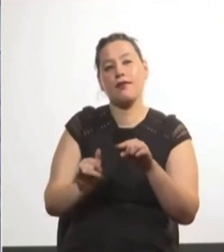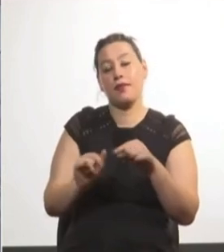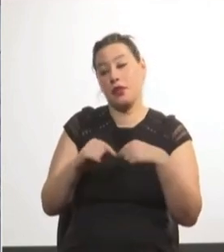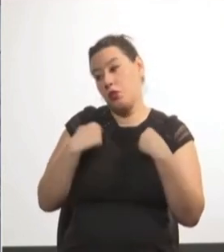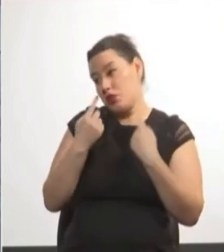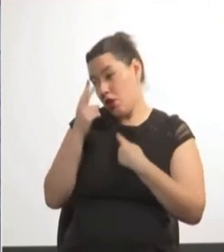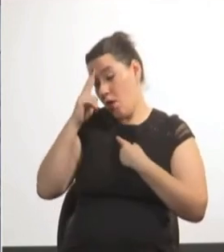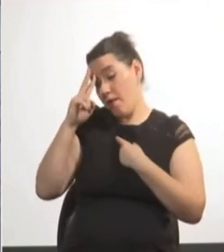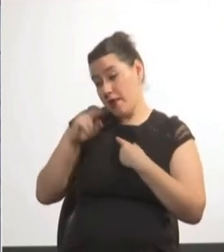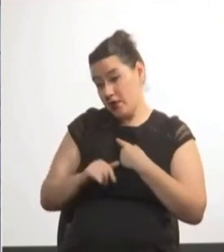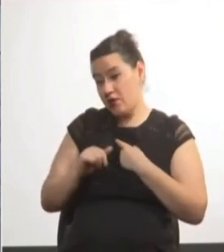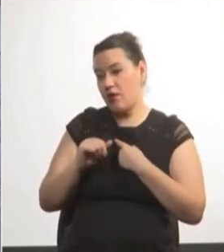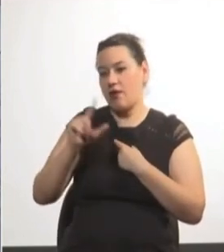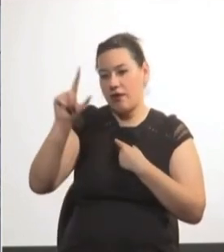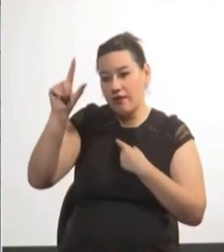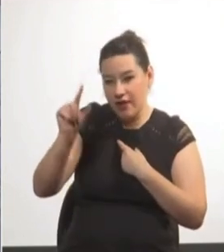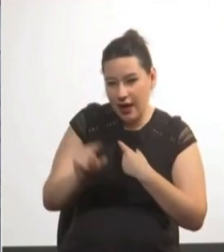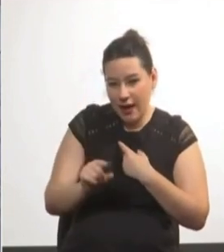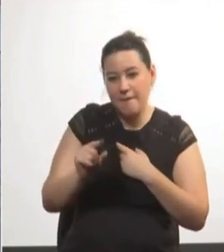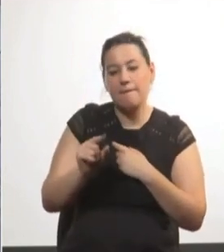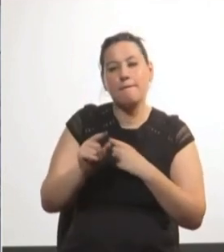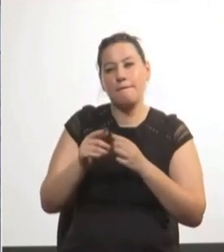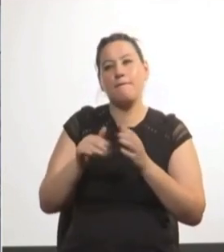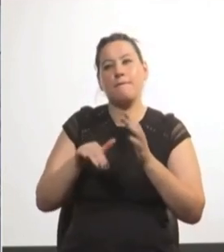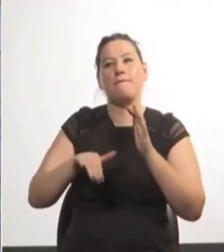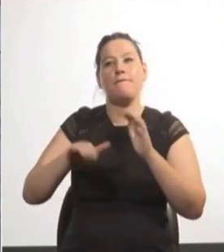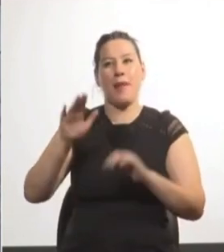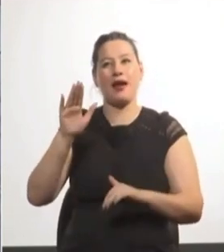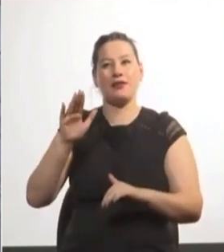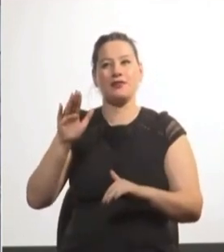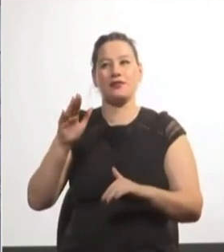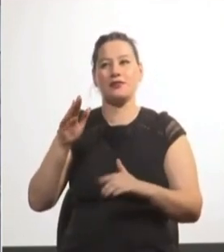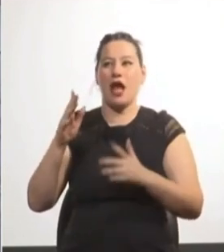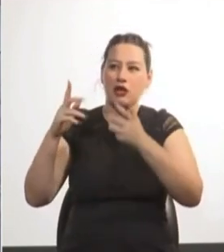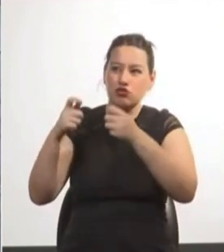nuestro punto de vista, un impacto en todos los uruguayos,